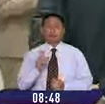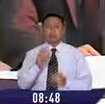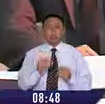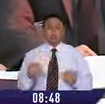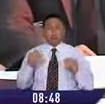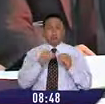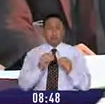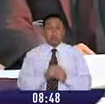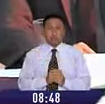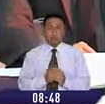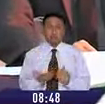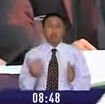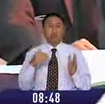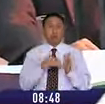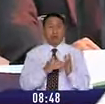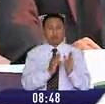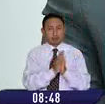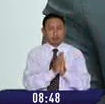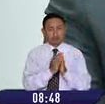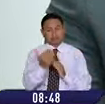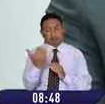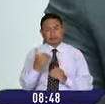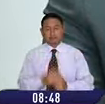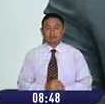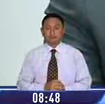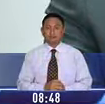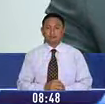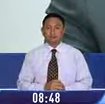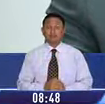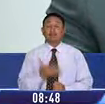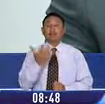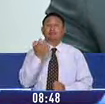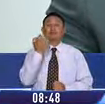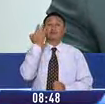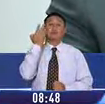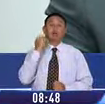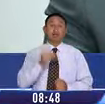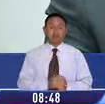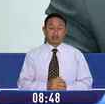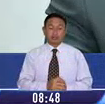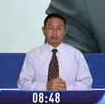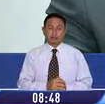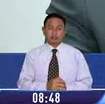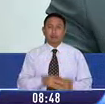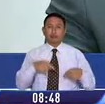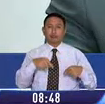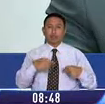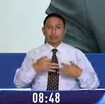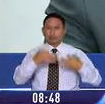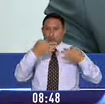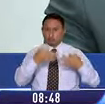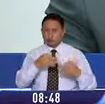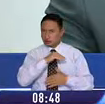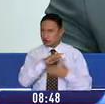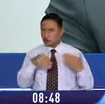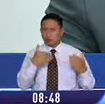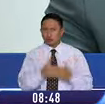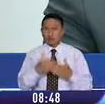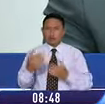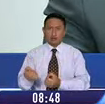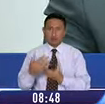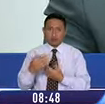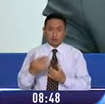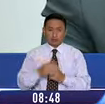insumos, no se descarta en solicitarlo. Tenemos esos 15 días como para corroborar que toda la información